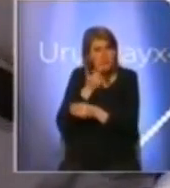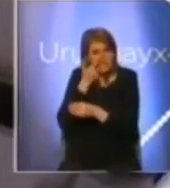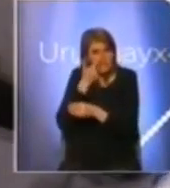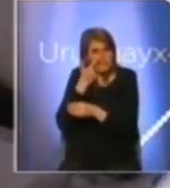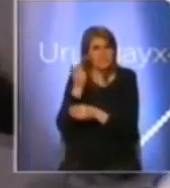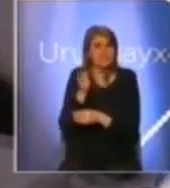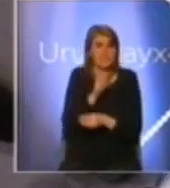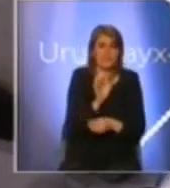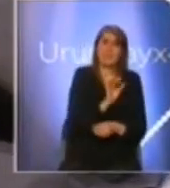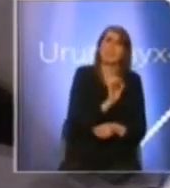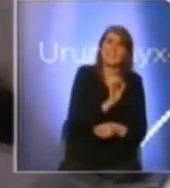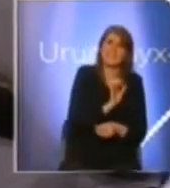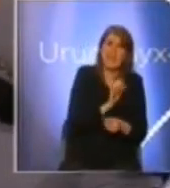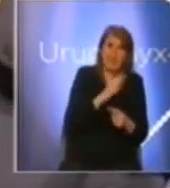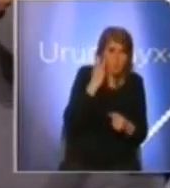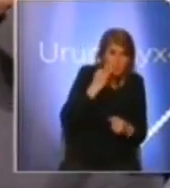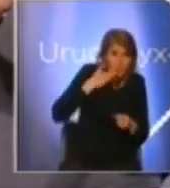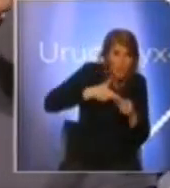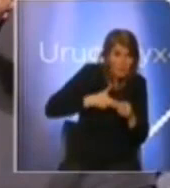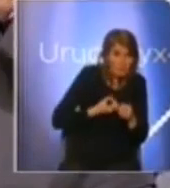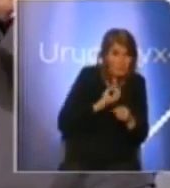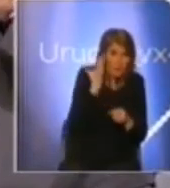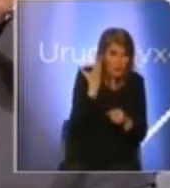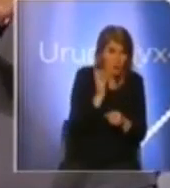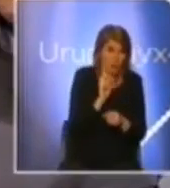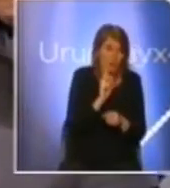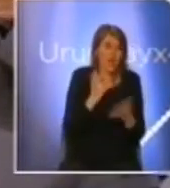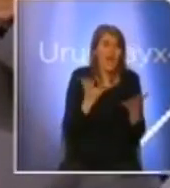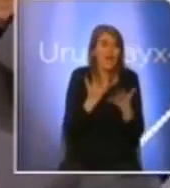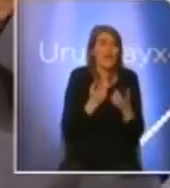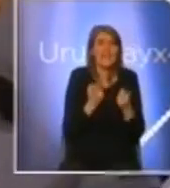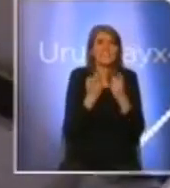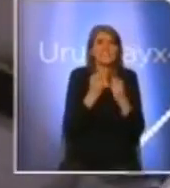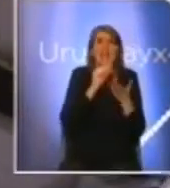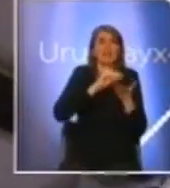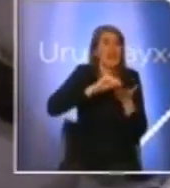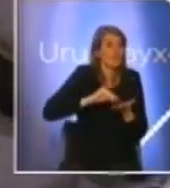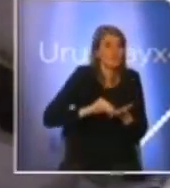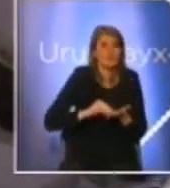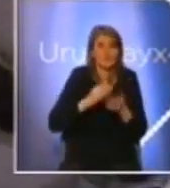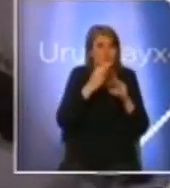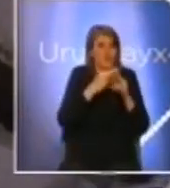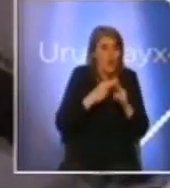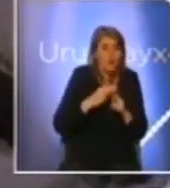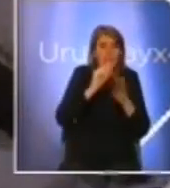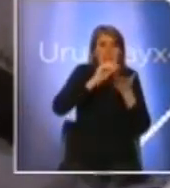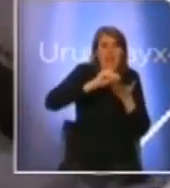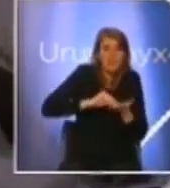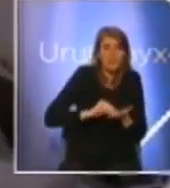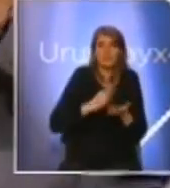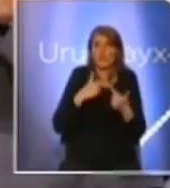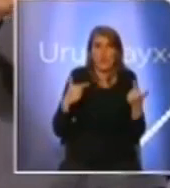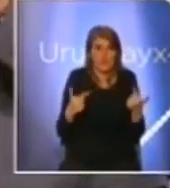los emprendedores ya no buscan petróleo, digamos. Lo que buscan los emprendedores hoy es datos. Si un emprendedor encuentra datos, es algo muy valioso, puede